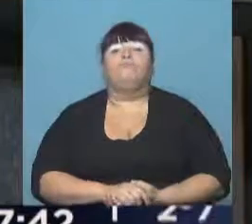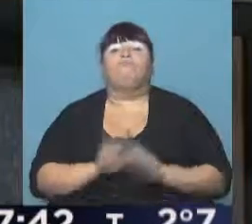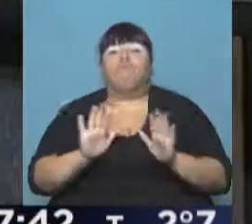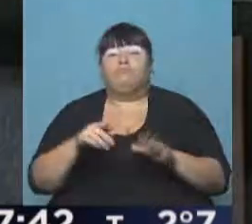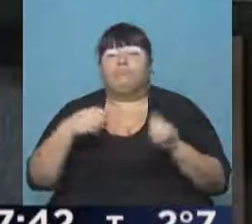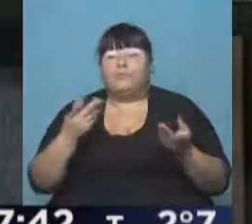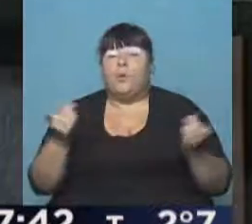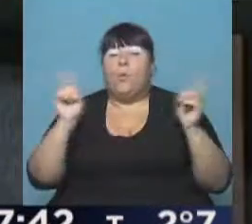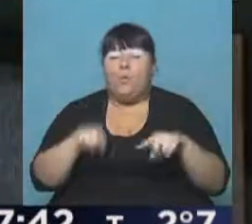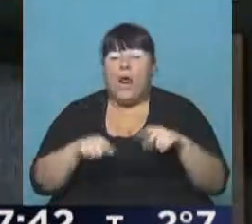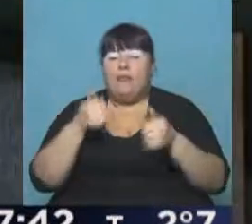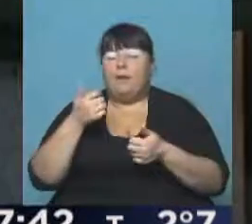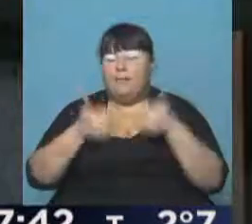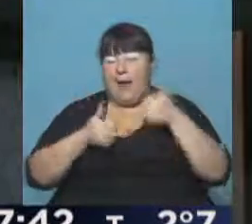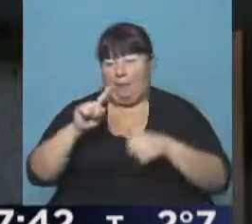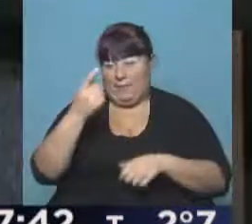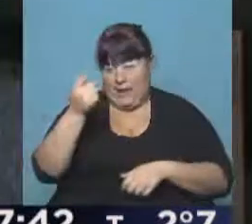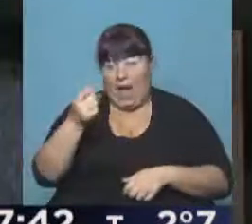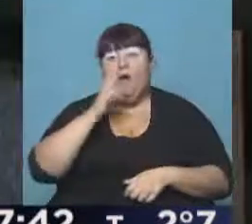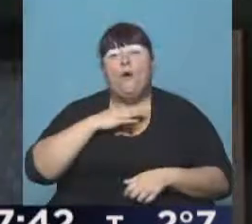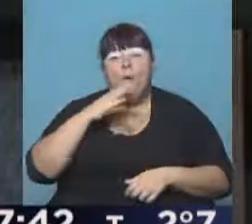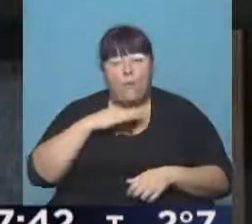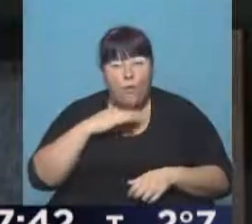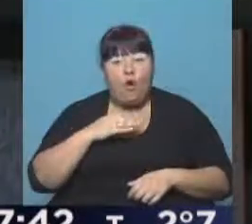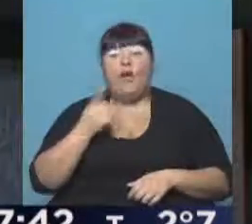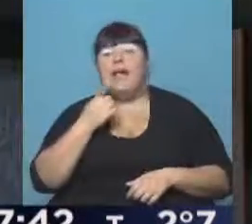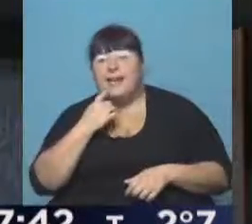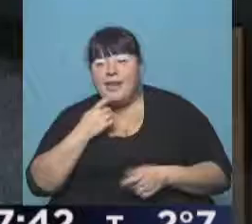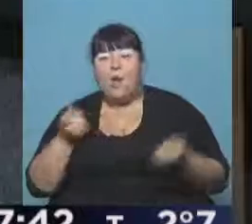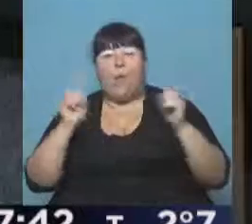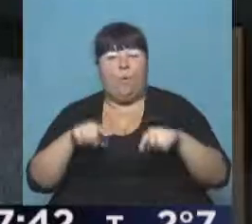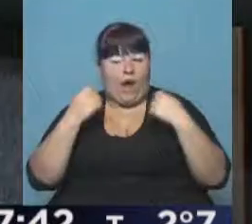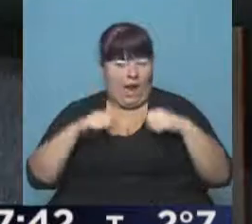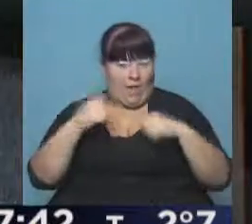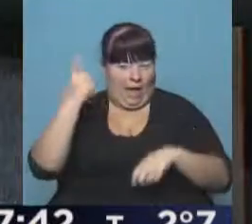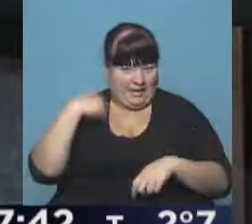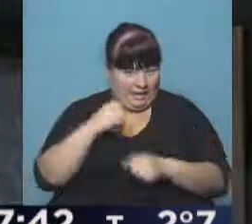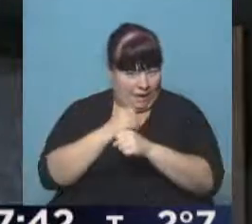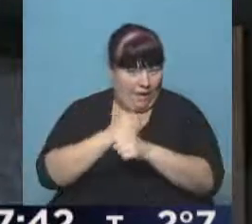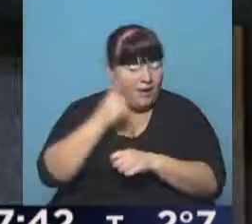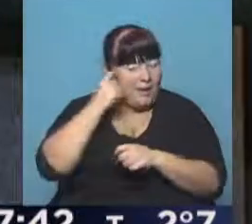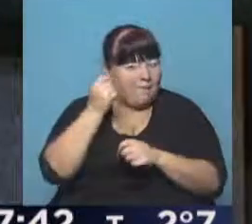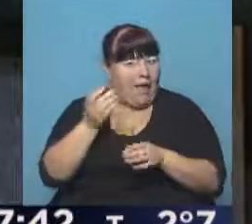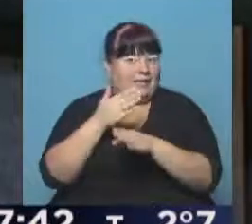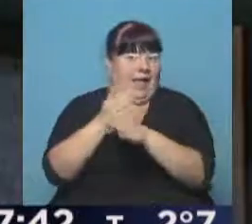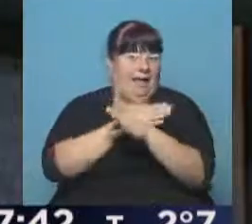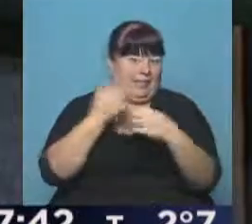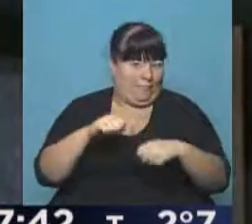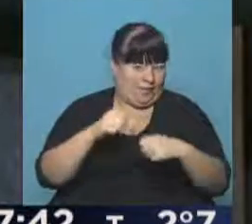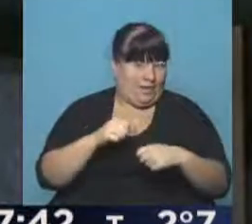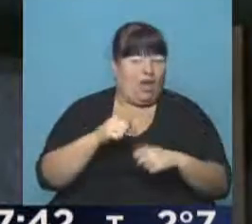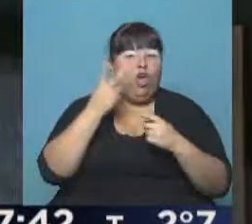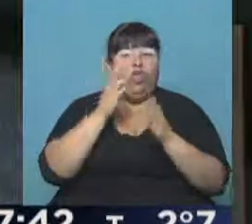esperando por la reanudación del fútbol de Primera División. Boca Juniors y River volvieron al trabajo en el día de ayer y ya piensan en la pretemporada, ¿no?